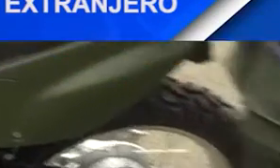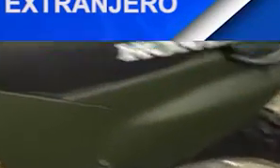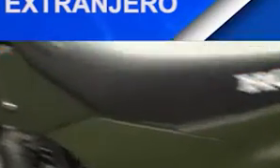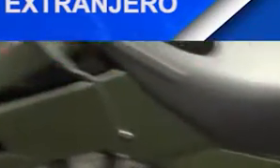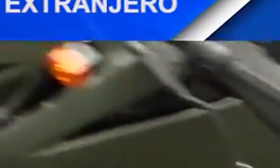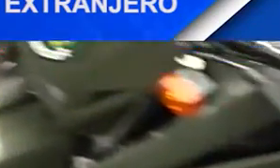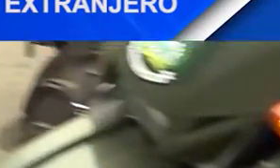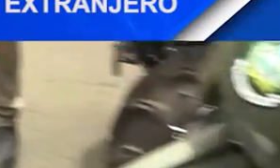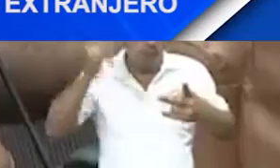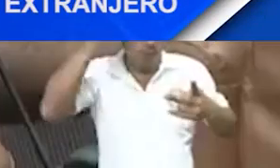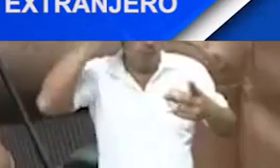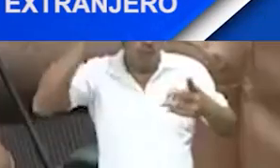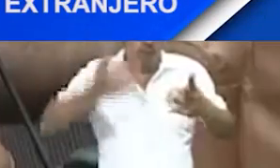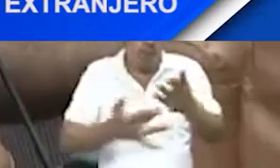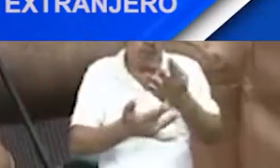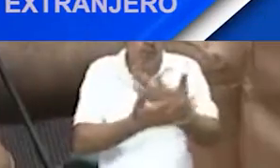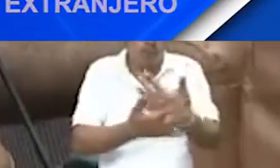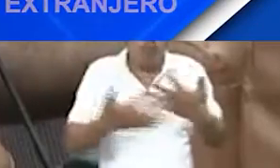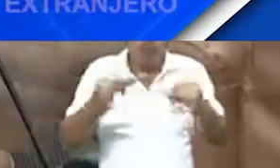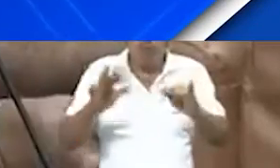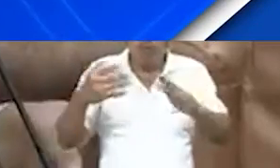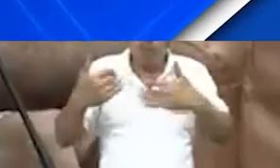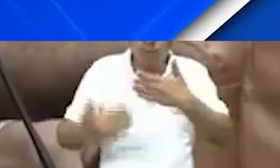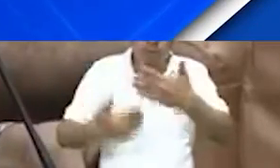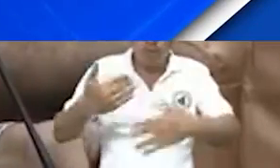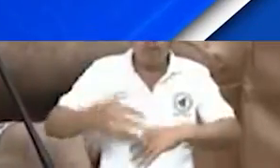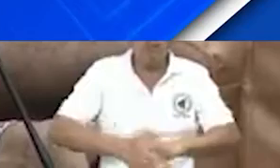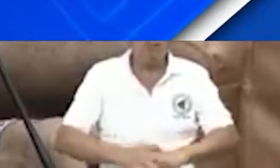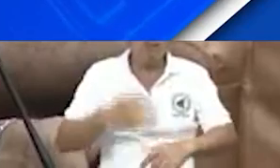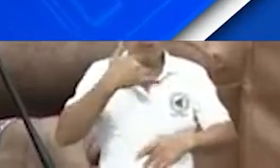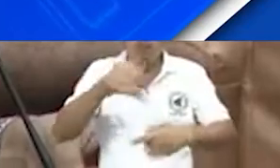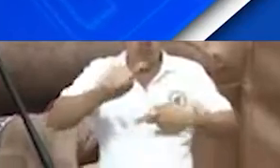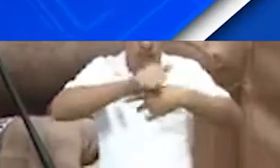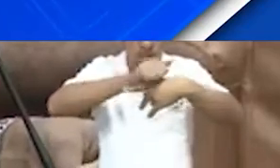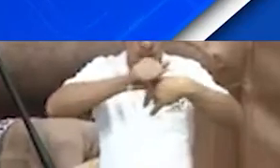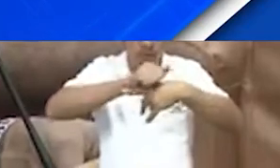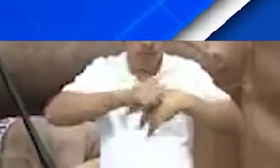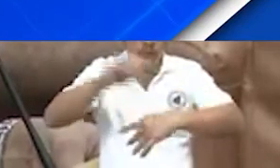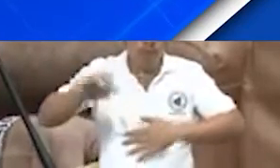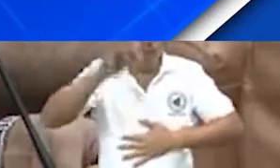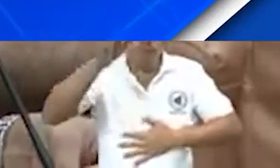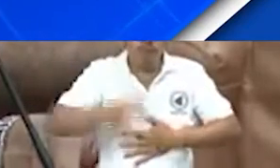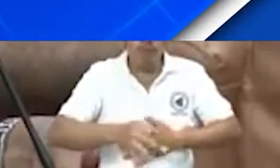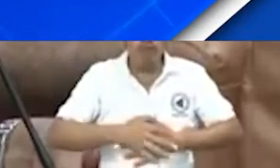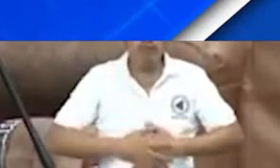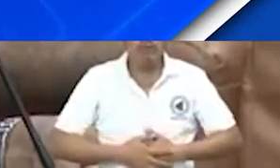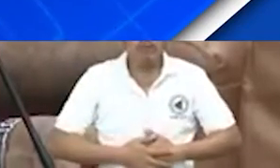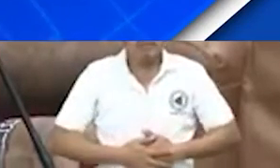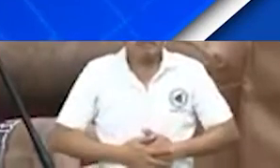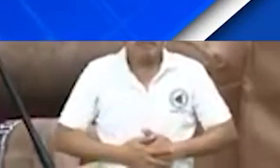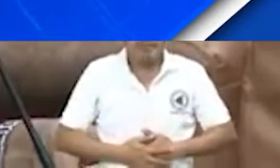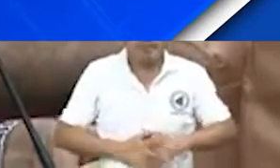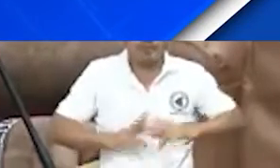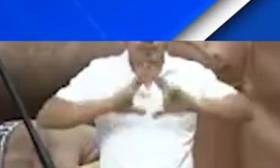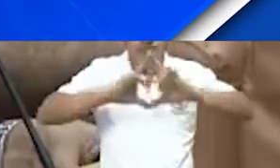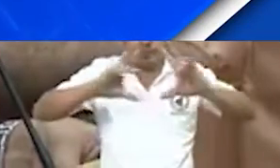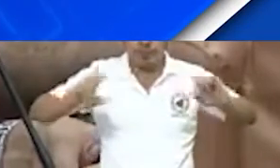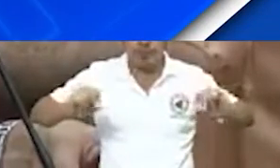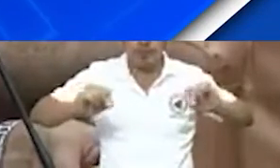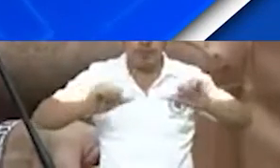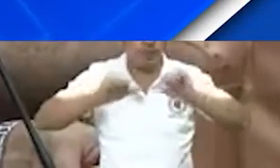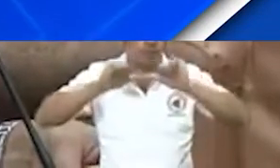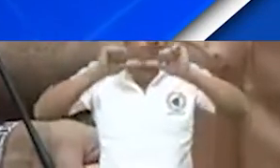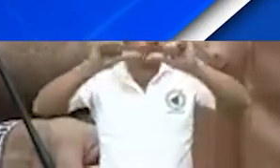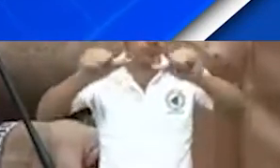Armadas Centroamericanas. Alcanzado producto de la práctica que garantiza que Nicaragua